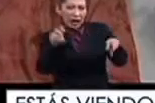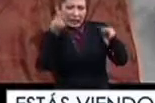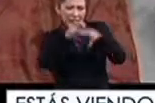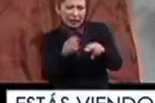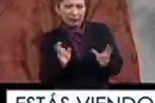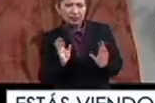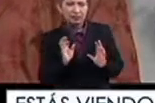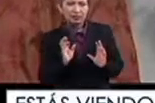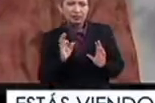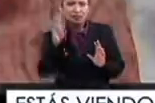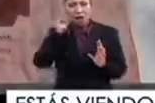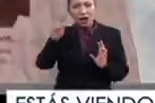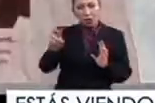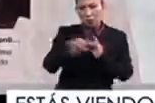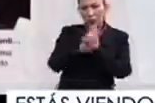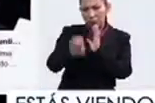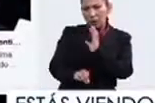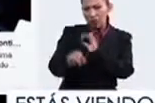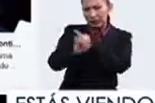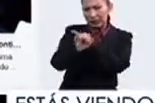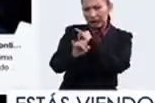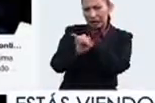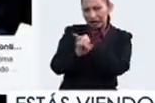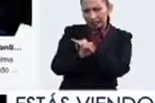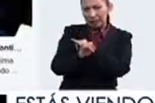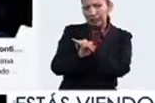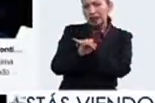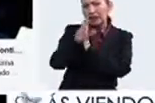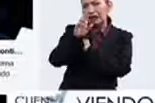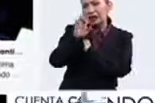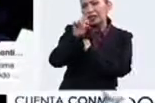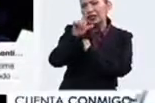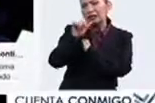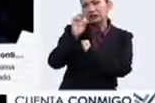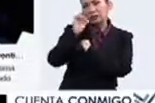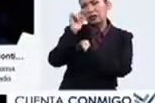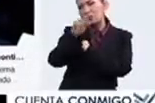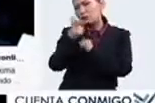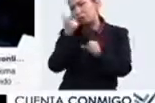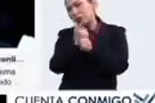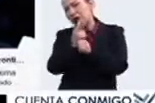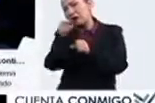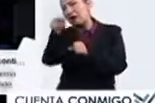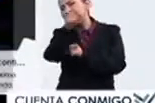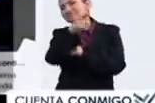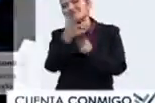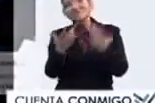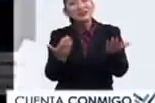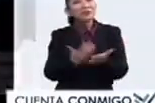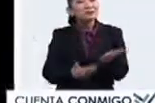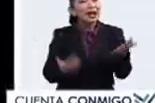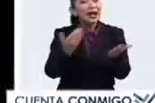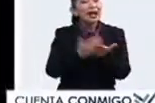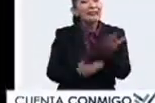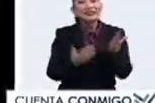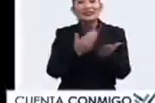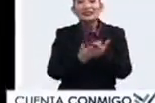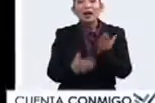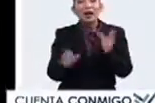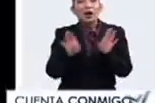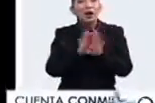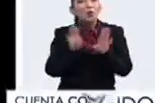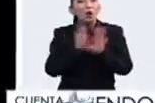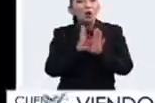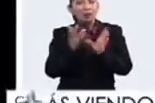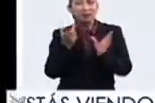en las redes sociales. Por un lado, hay una falta de capacidad de distanciamiento.